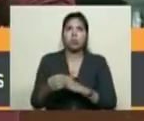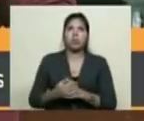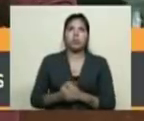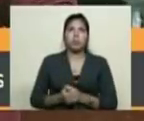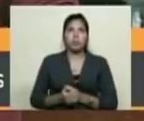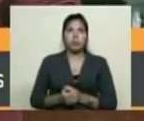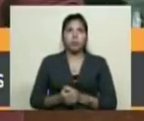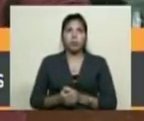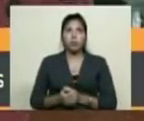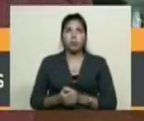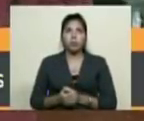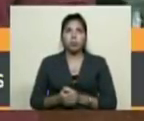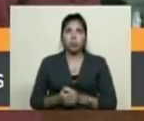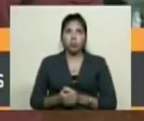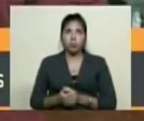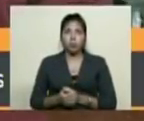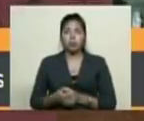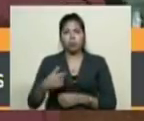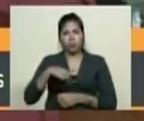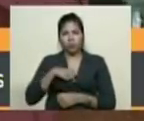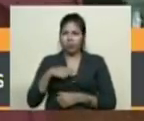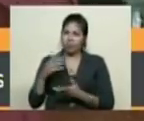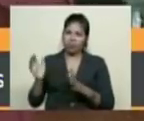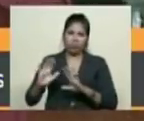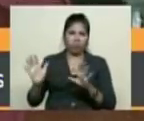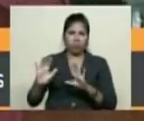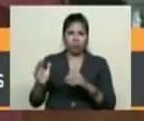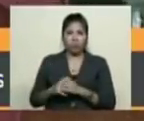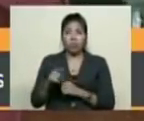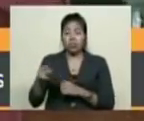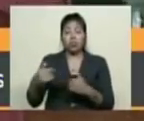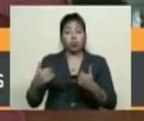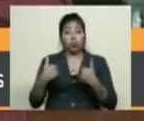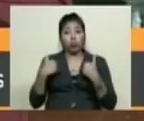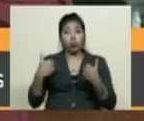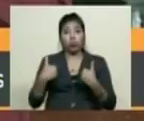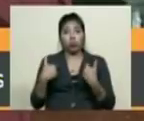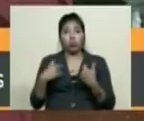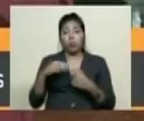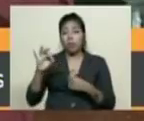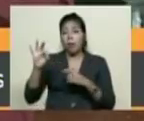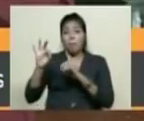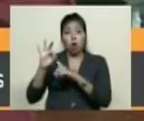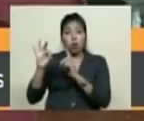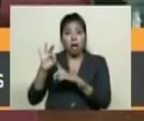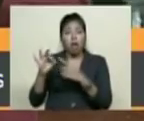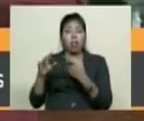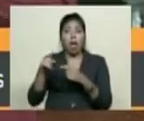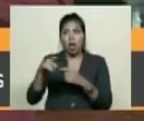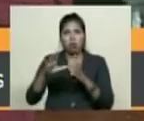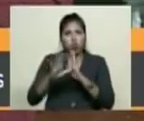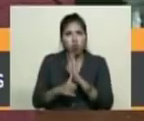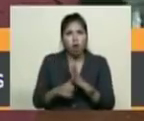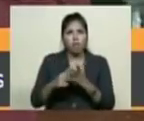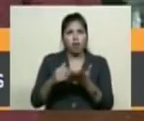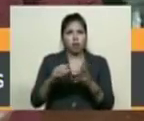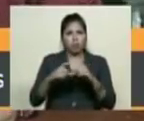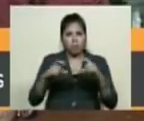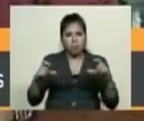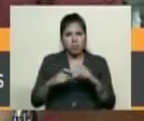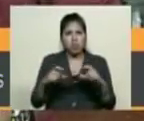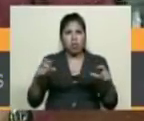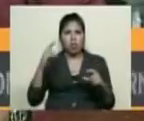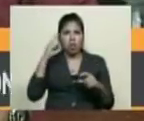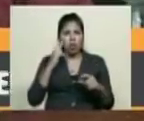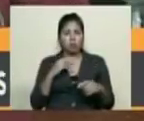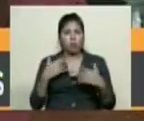La batalla contra los criminales que afectan el precio de la moneda, que se roban el Bolívar, que afectan la vida económica